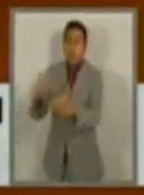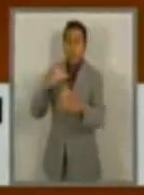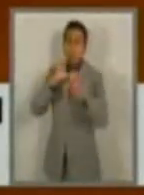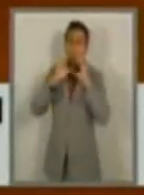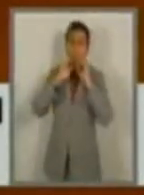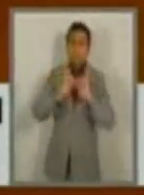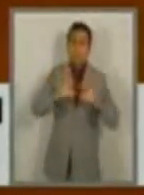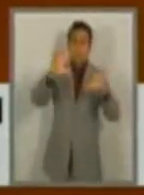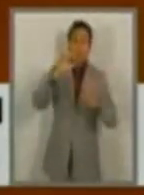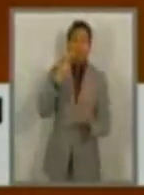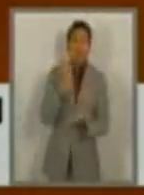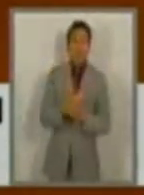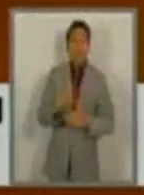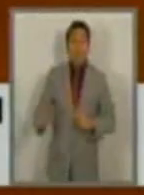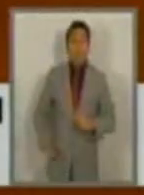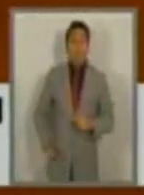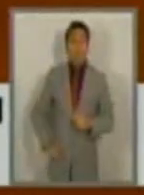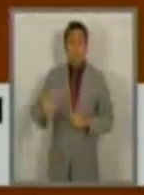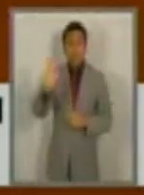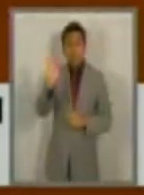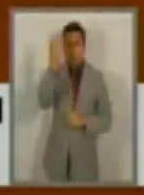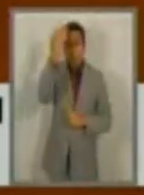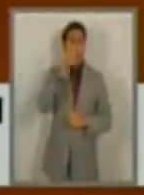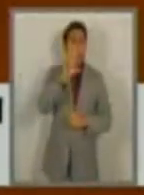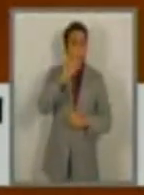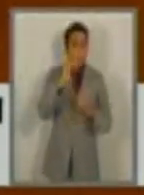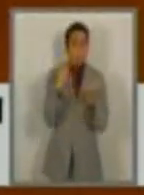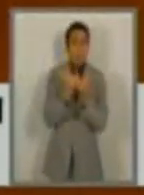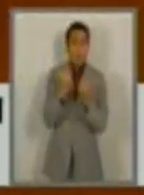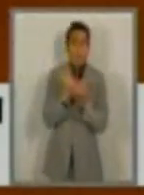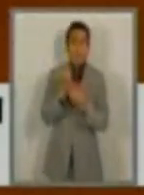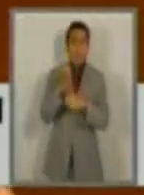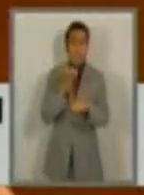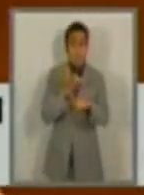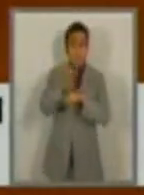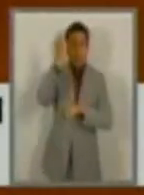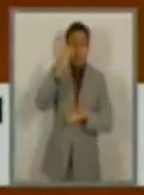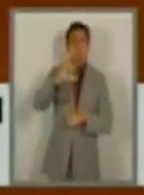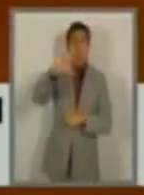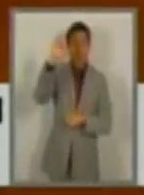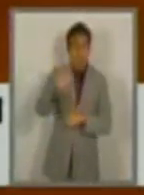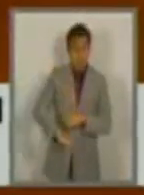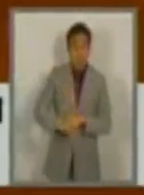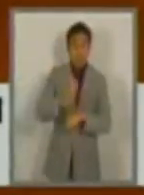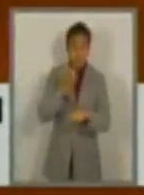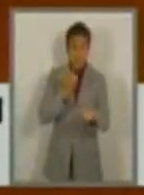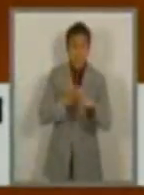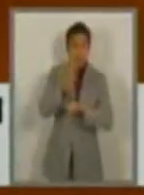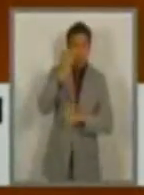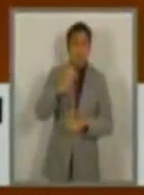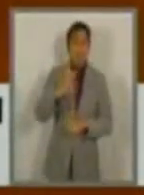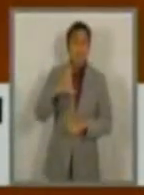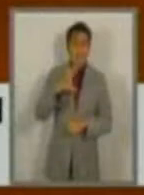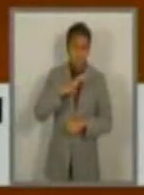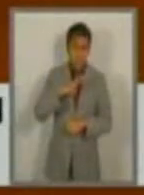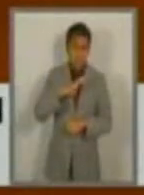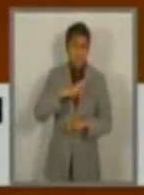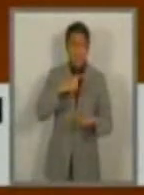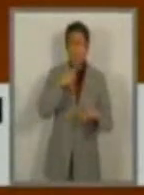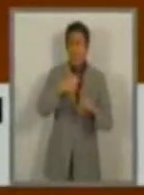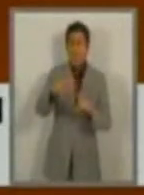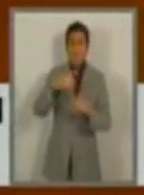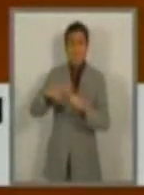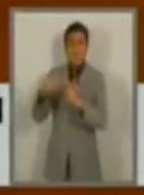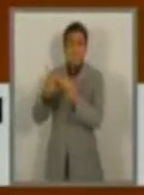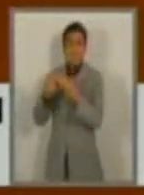para el gobierno federal, sino también para los estados que por cierto hoy en día son gobernados por distintas fuerzas